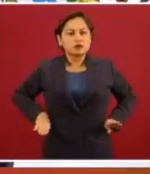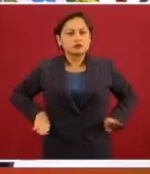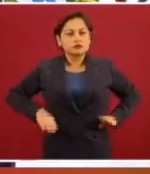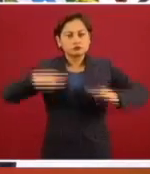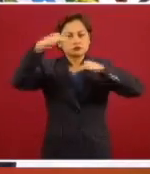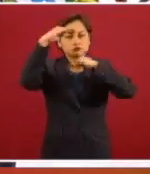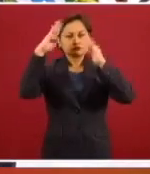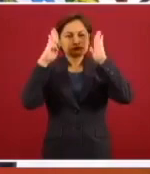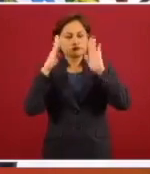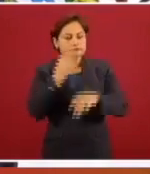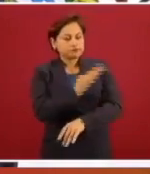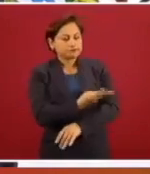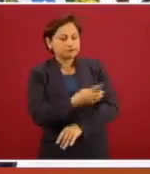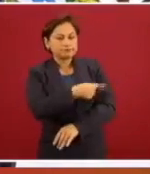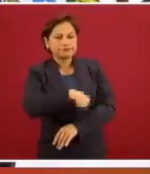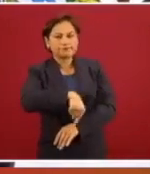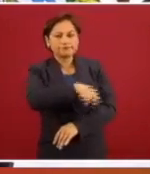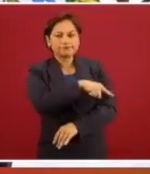neoliberal,